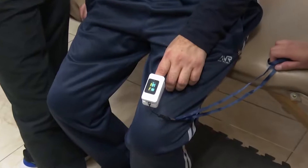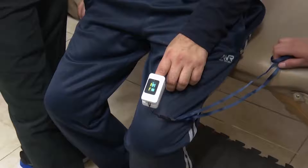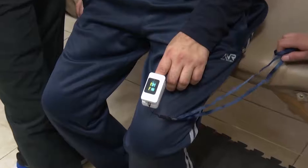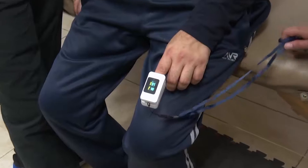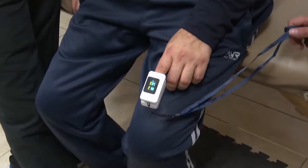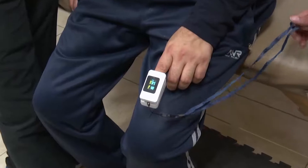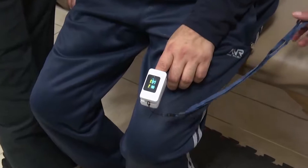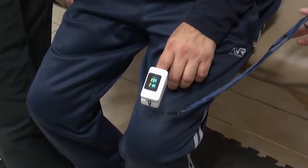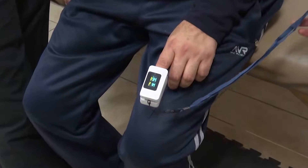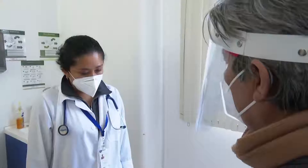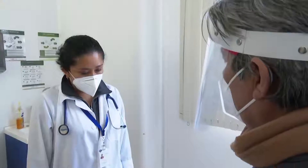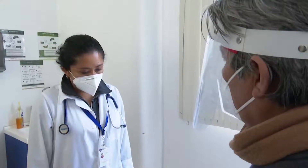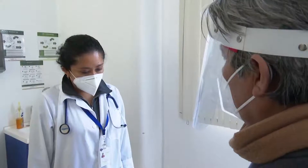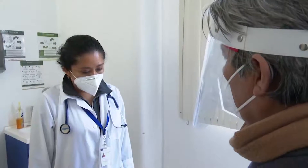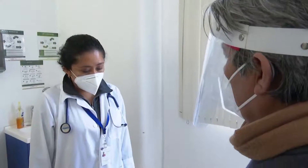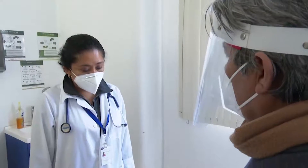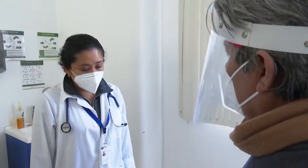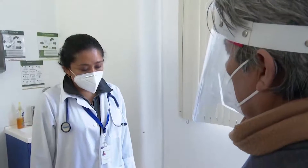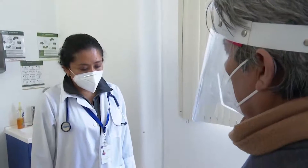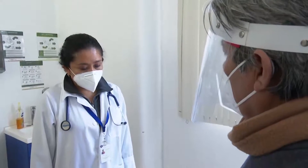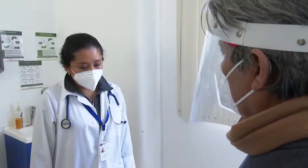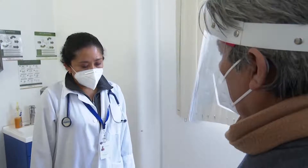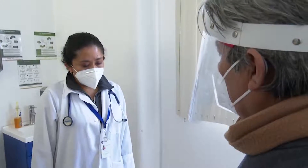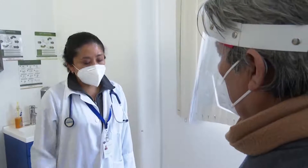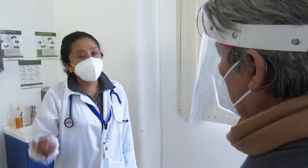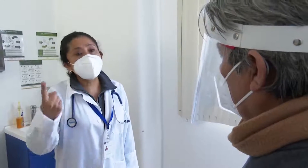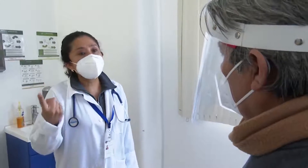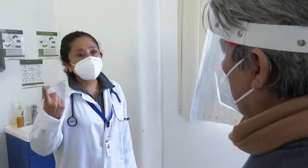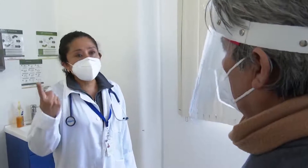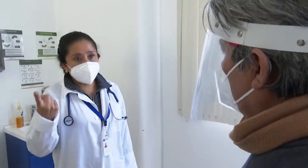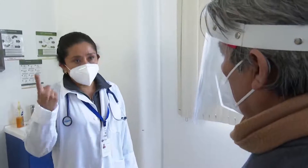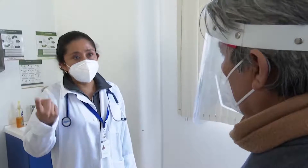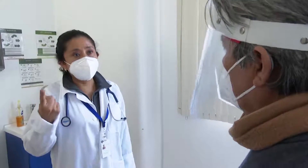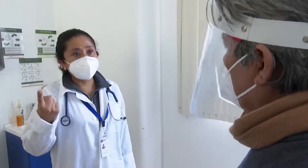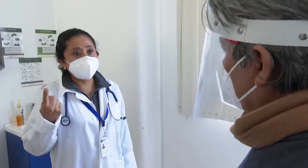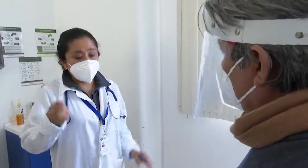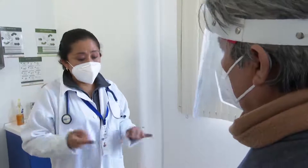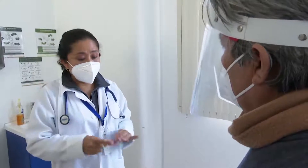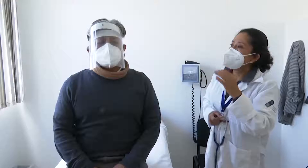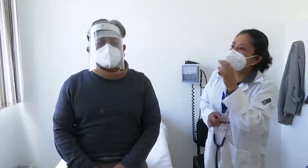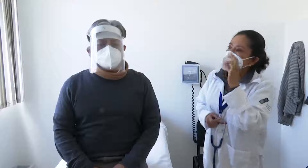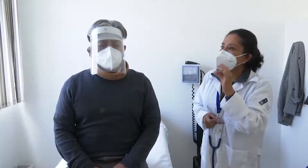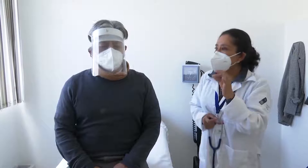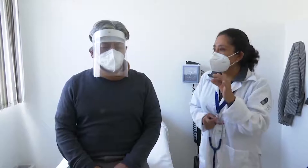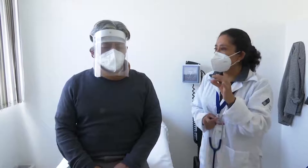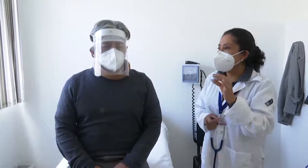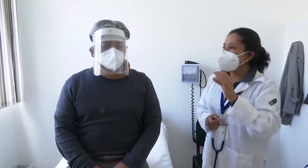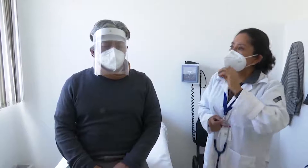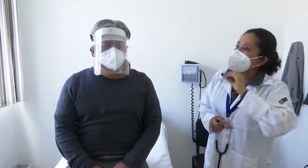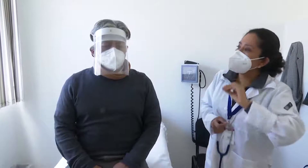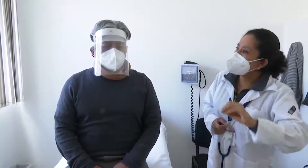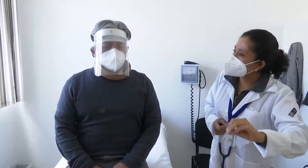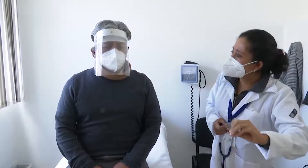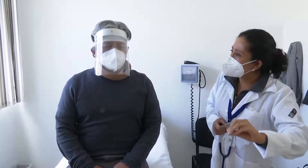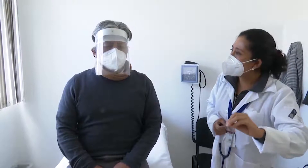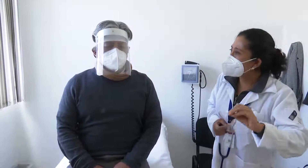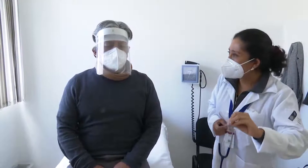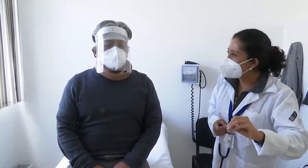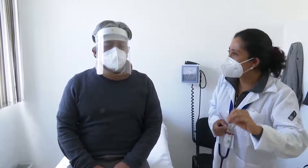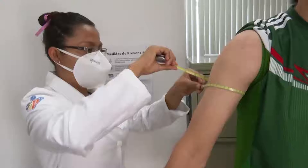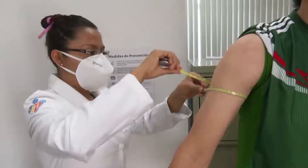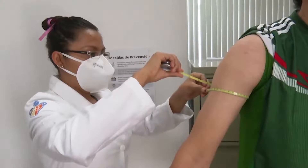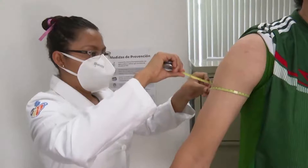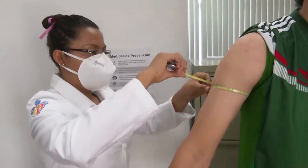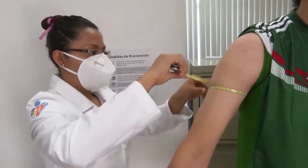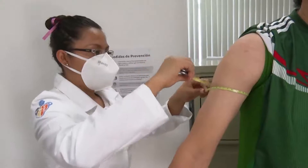secretario de Salud detalló que 4 aprendientes y un trabajador por la educación resultaron positivos a COVID-19. Sin embargo, se cumplen 20 días